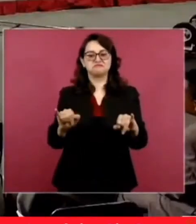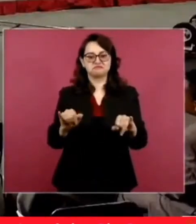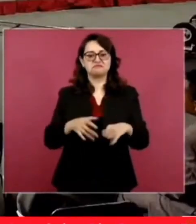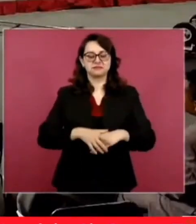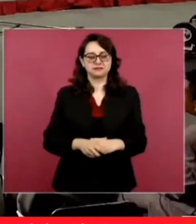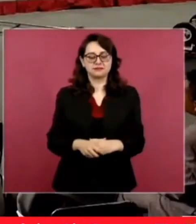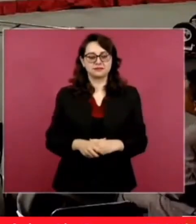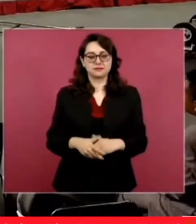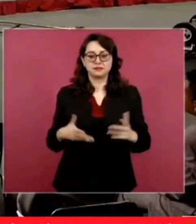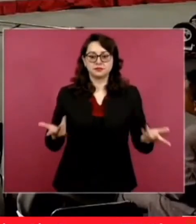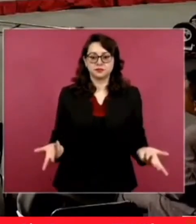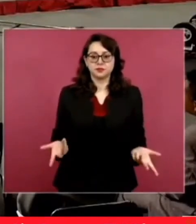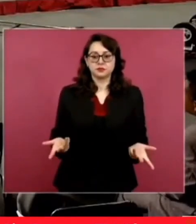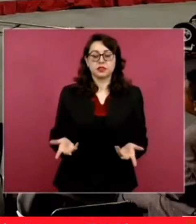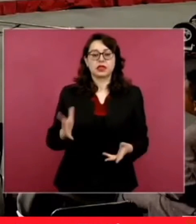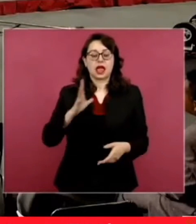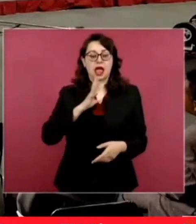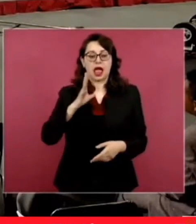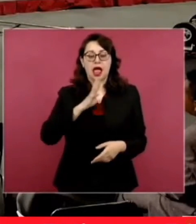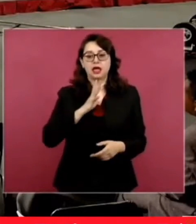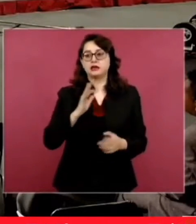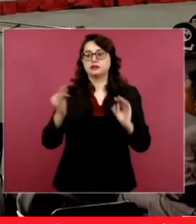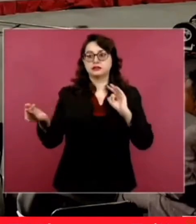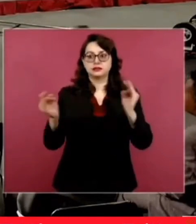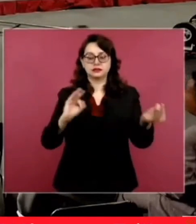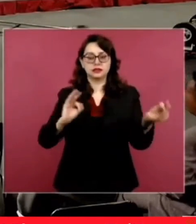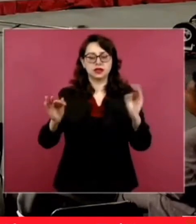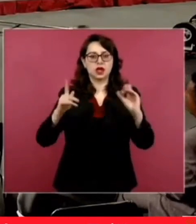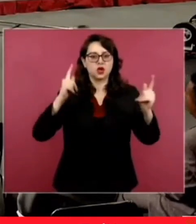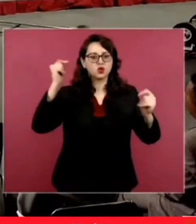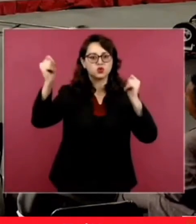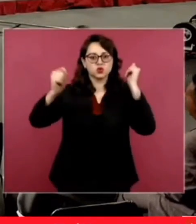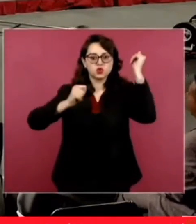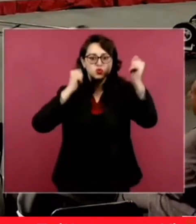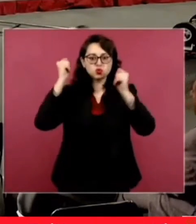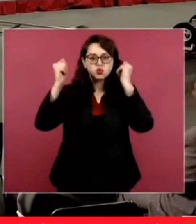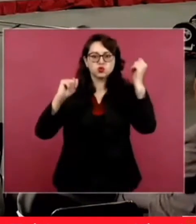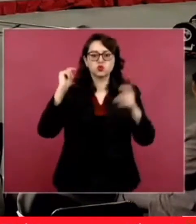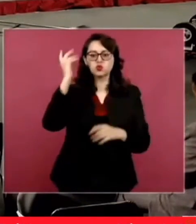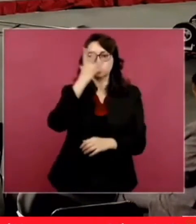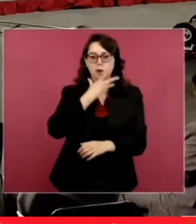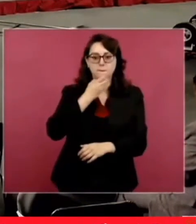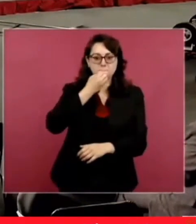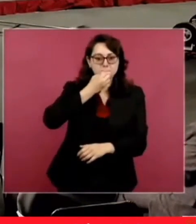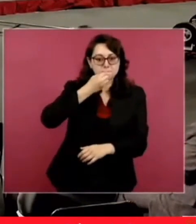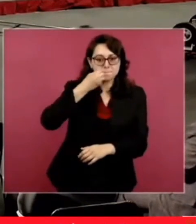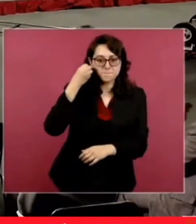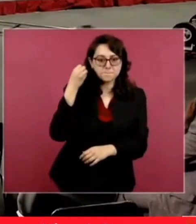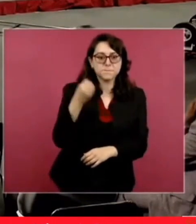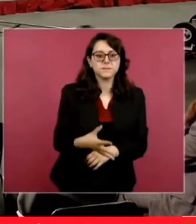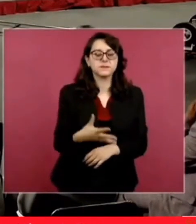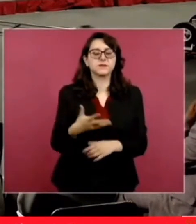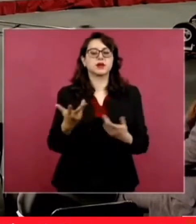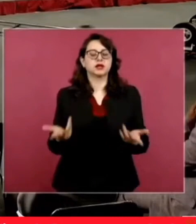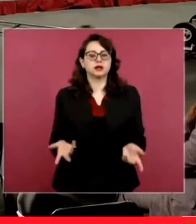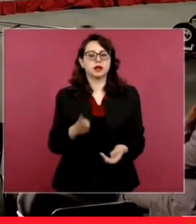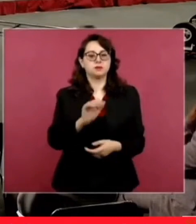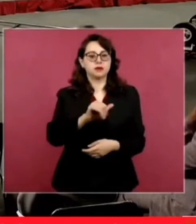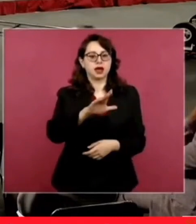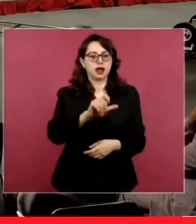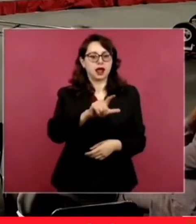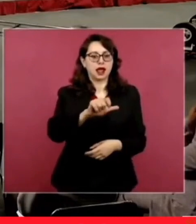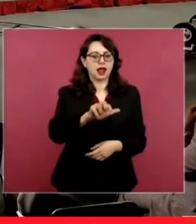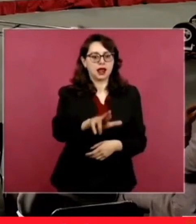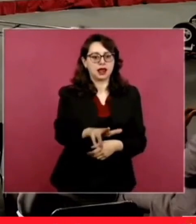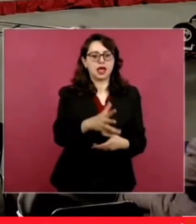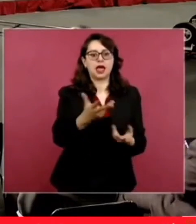acceso a través de estos tramos a una serie de maravillas turísticas que van desde la Laguna de los Siete Colores en Bacalar, el